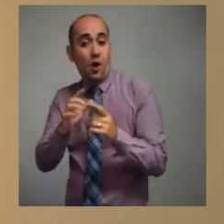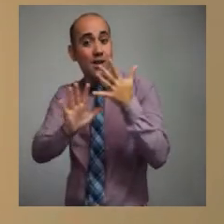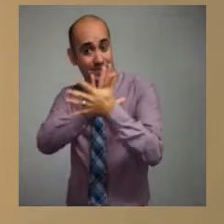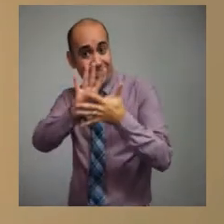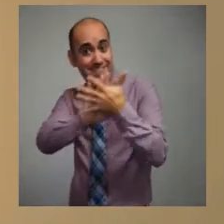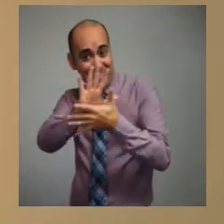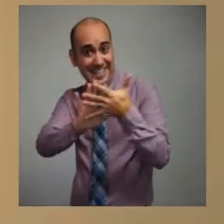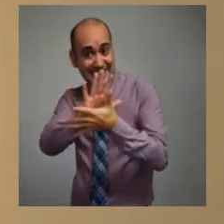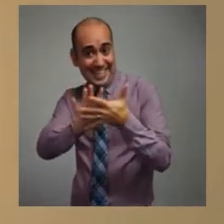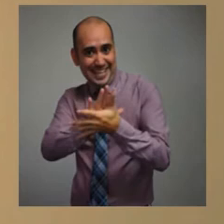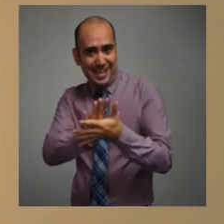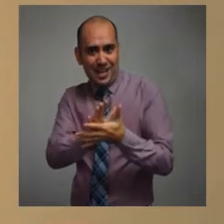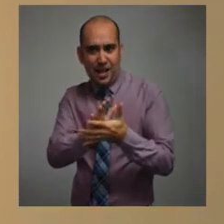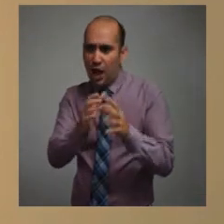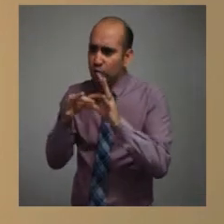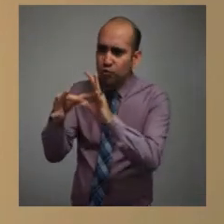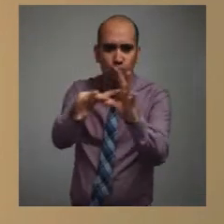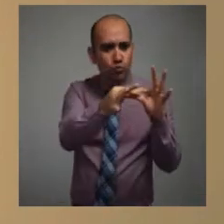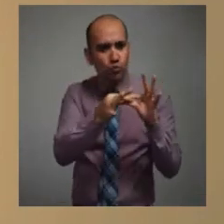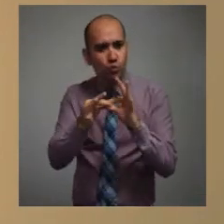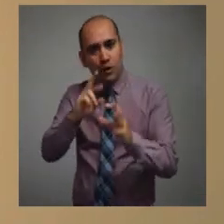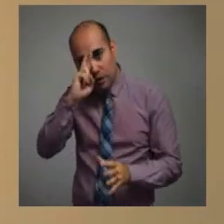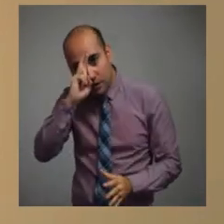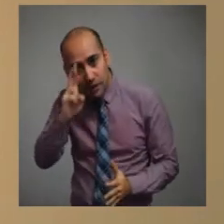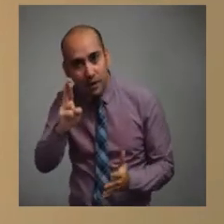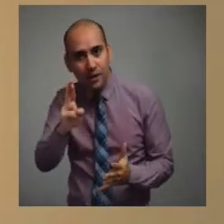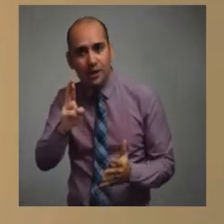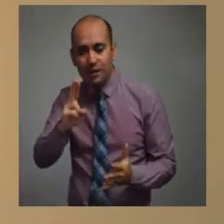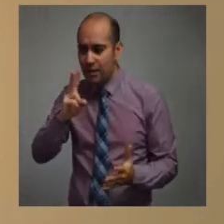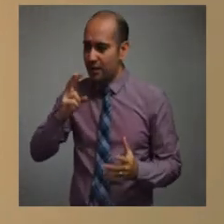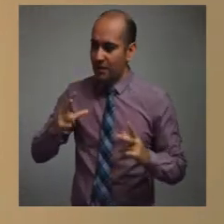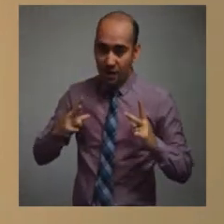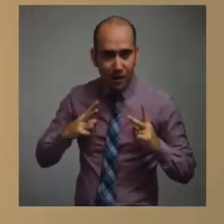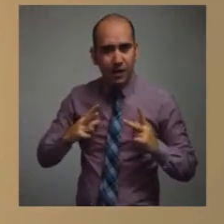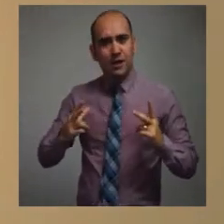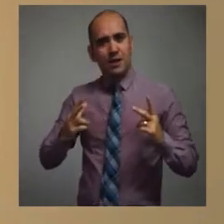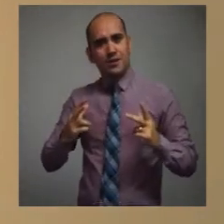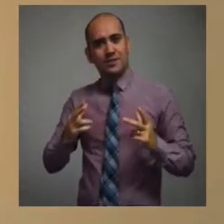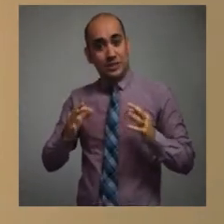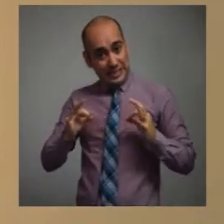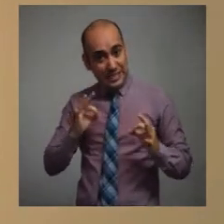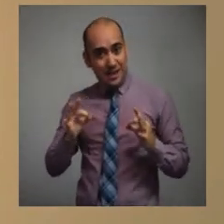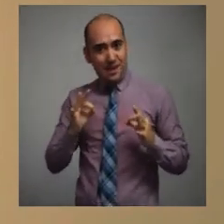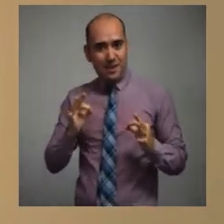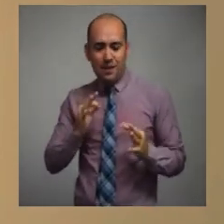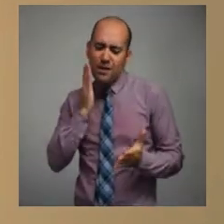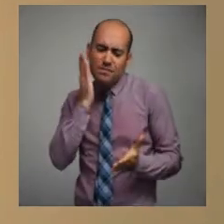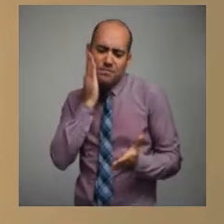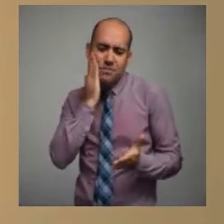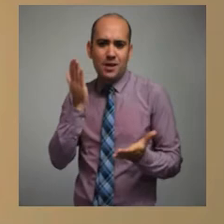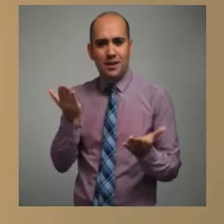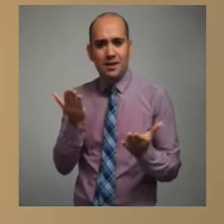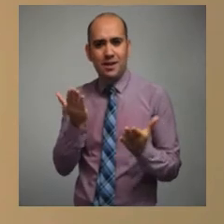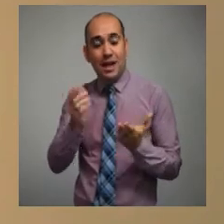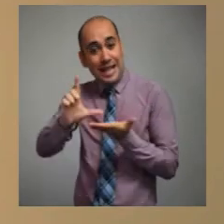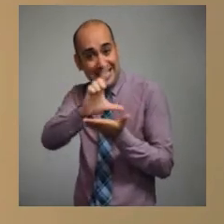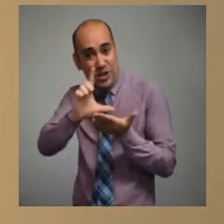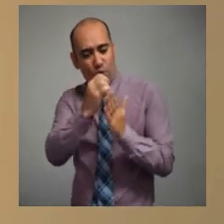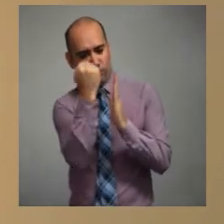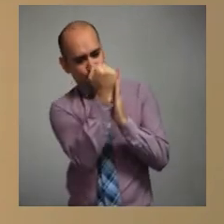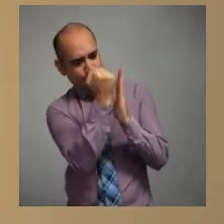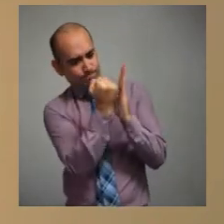ambiente de respeto y tolerancia, sellos que distinguen a nuestro liceo de